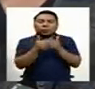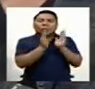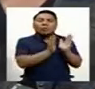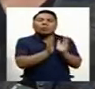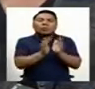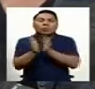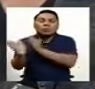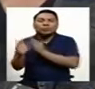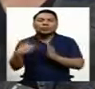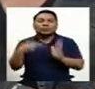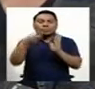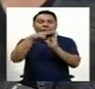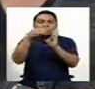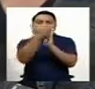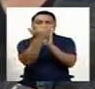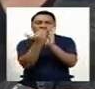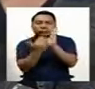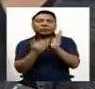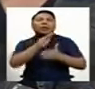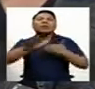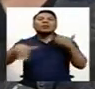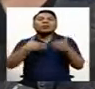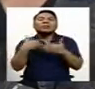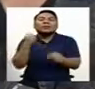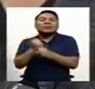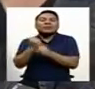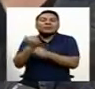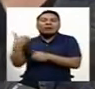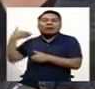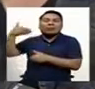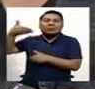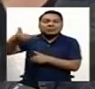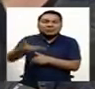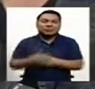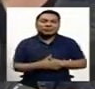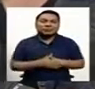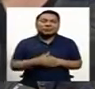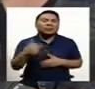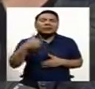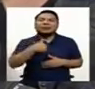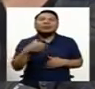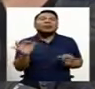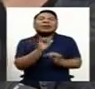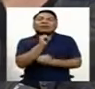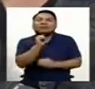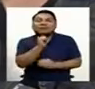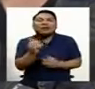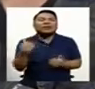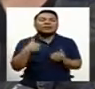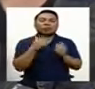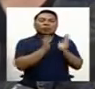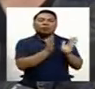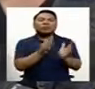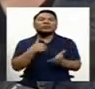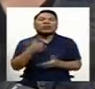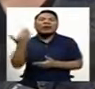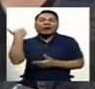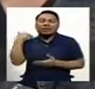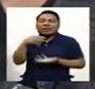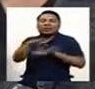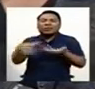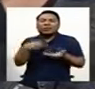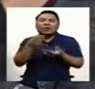y registro de todas mis actividades. No he sido suficientemente ordenado con